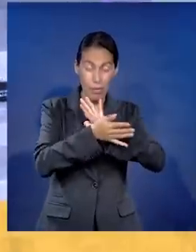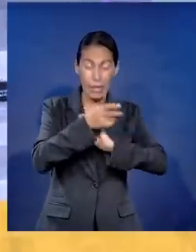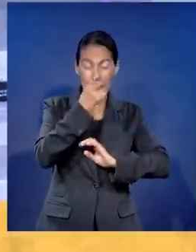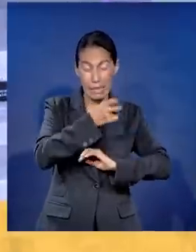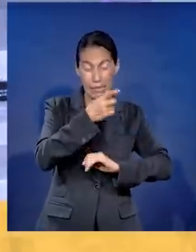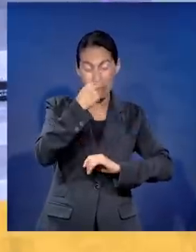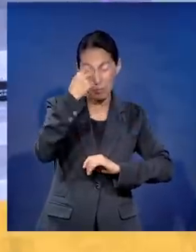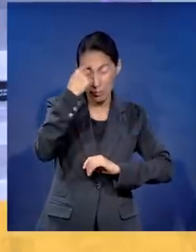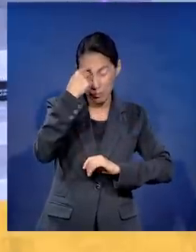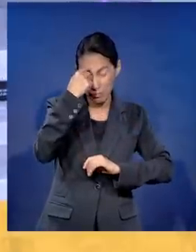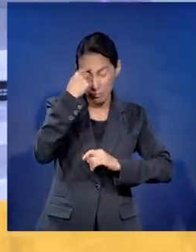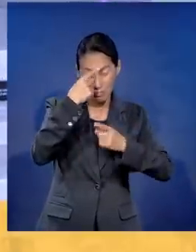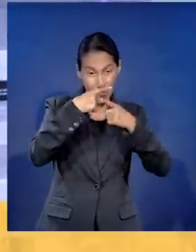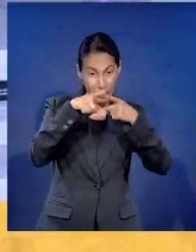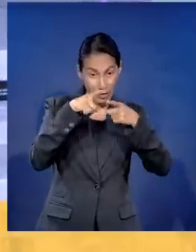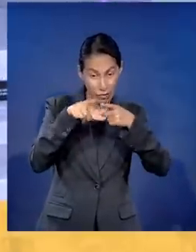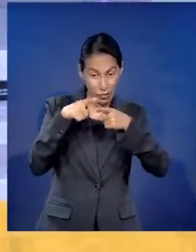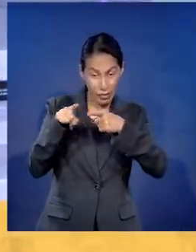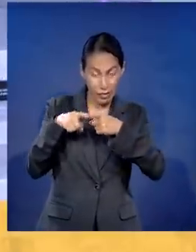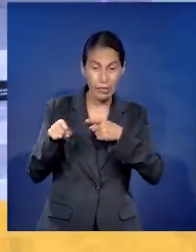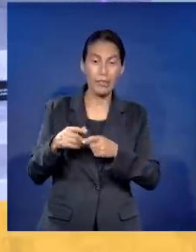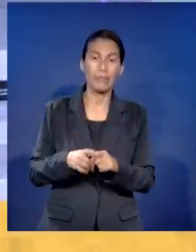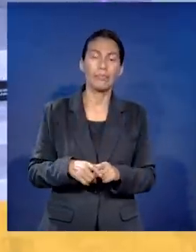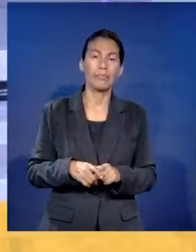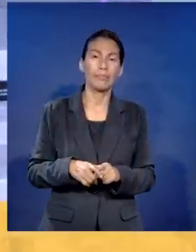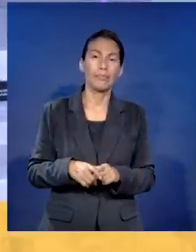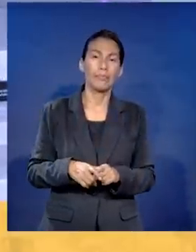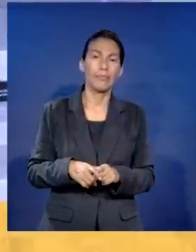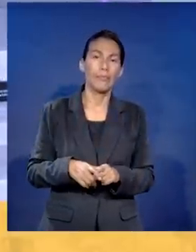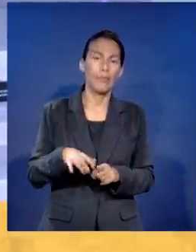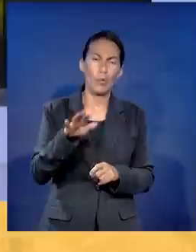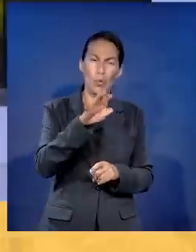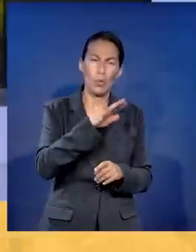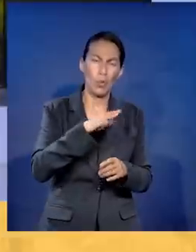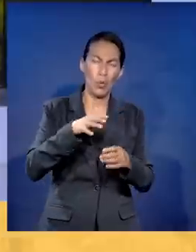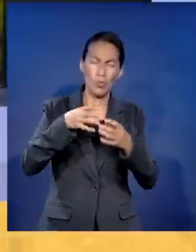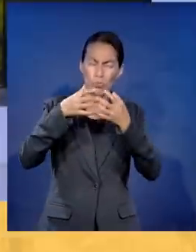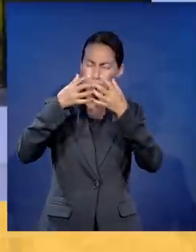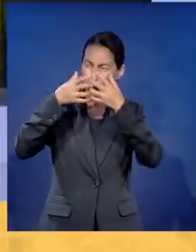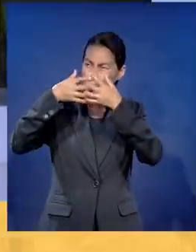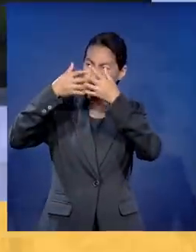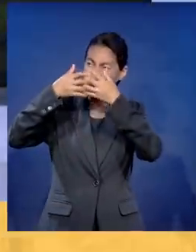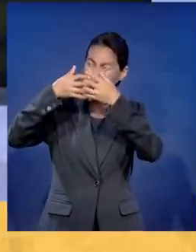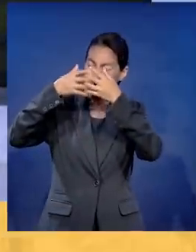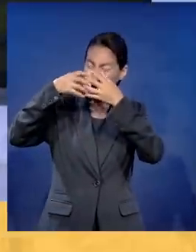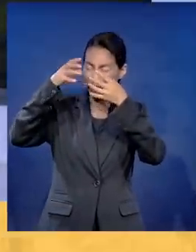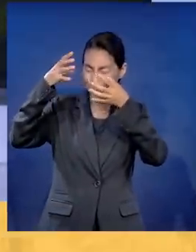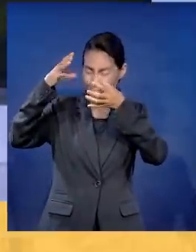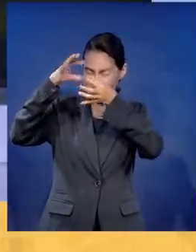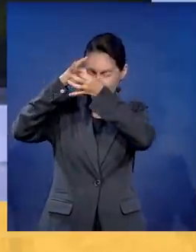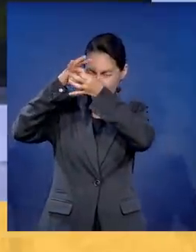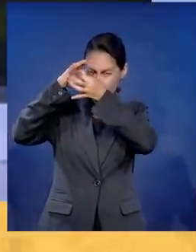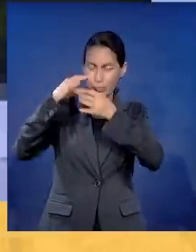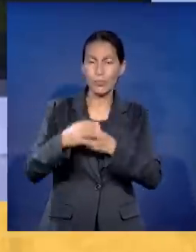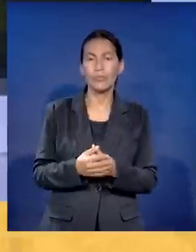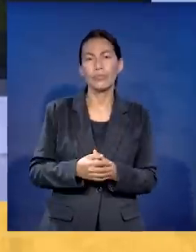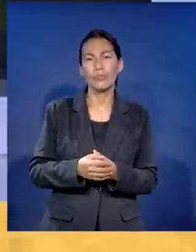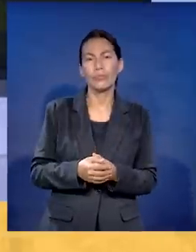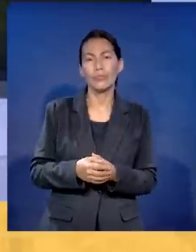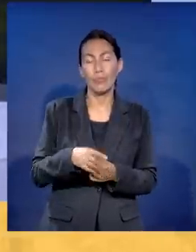nuestra mente los más básicos los esenciales los que todos los eruditos aceptan tienen que funcionar de cierta forma